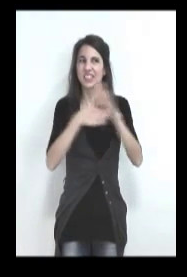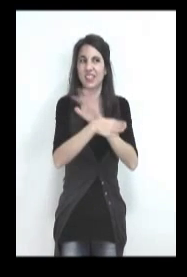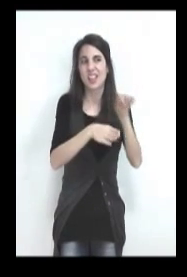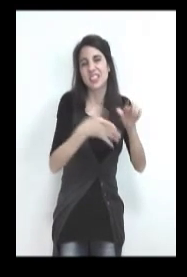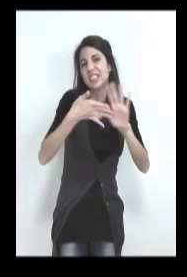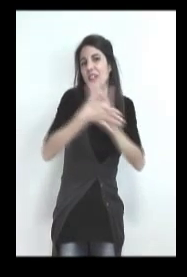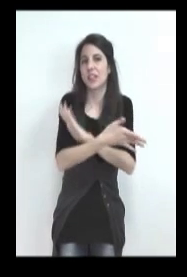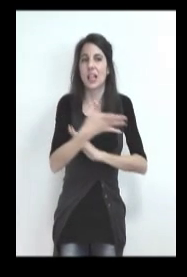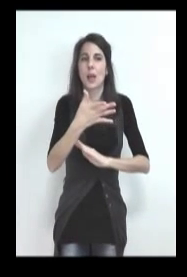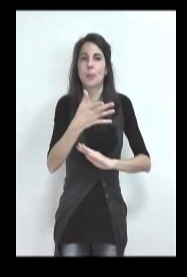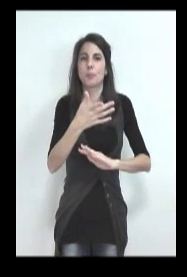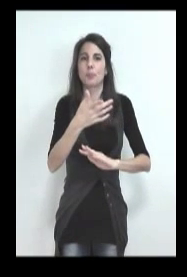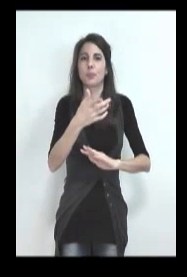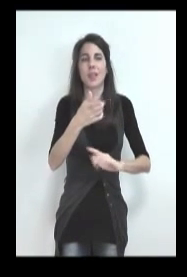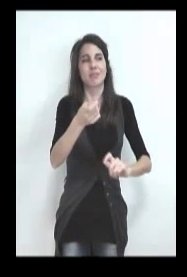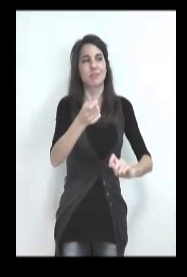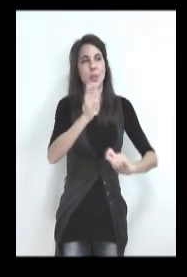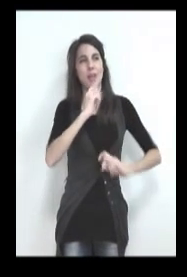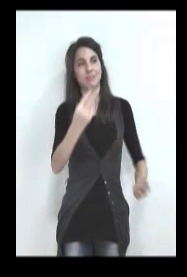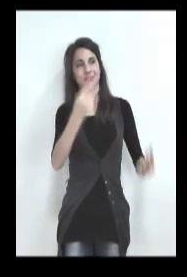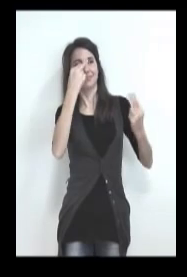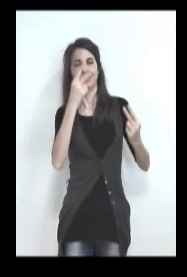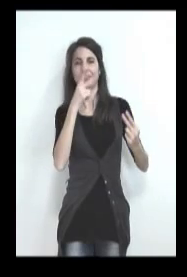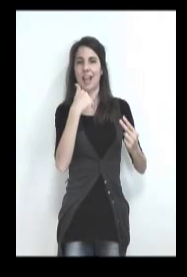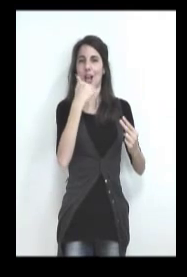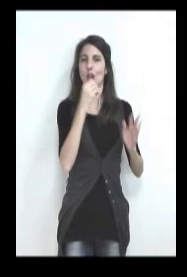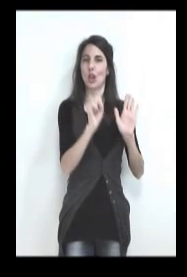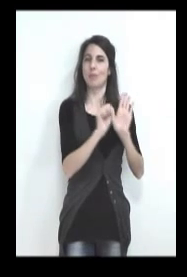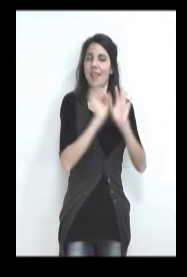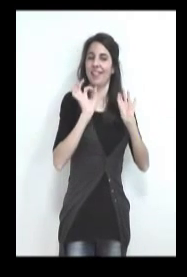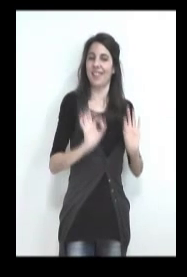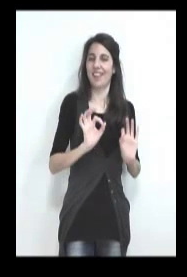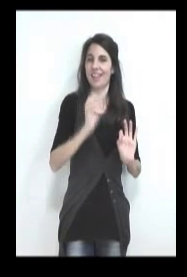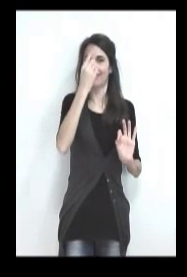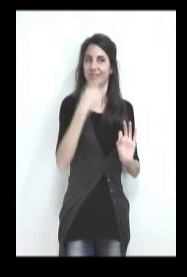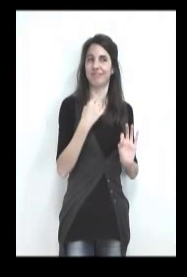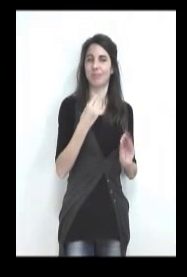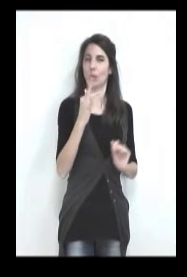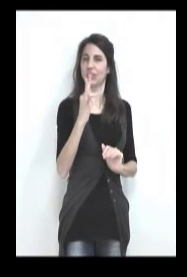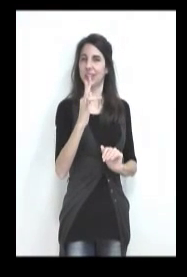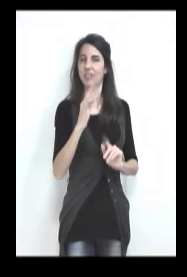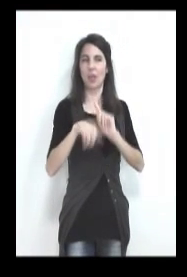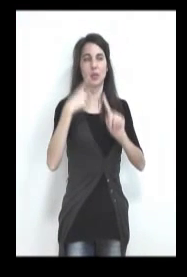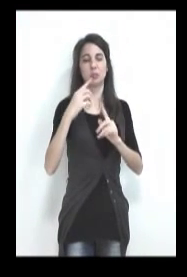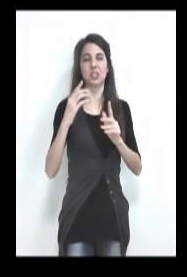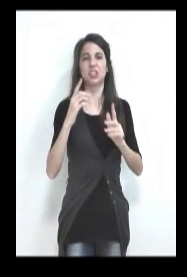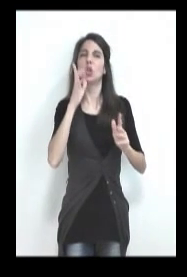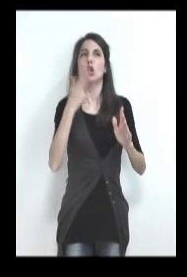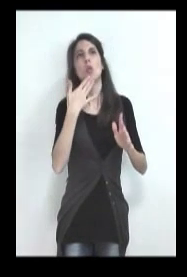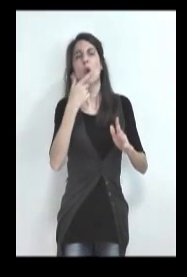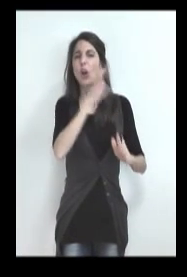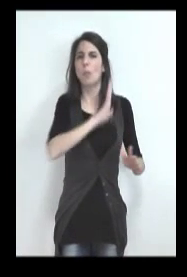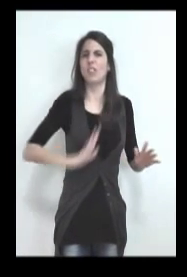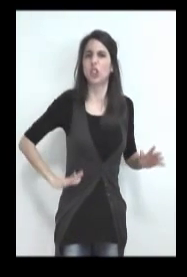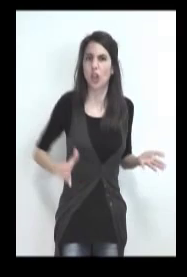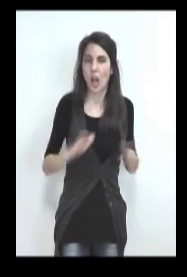X durante un X tiempo y luego, pues no sé, vendrá otra moda, ¿no? ¿Lo veis como una moda o